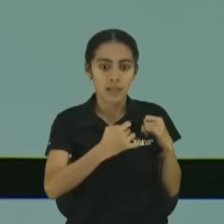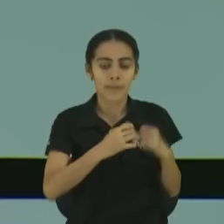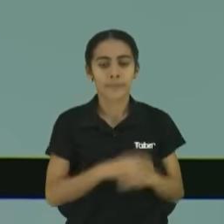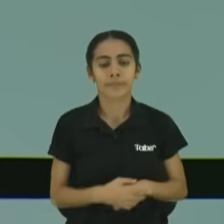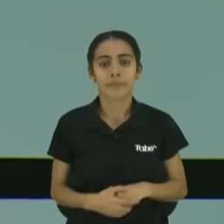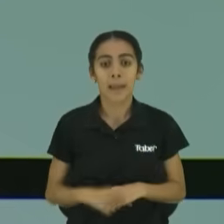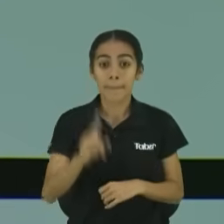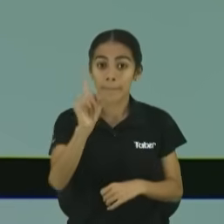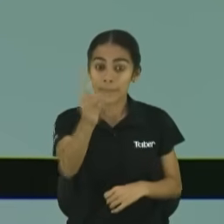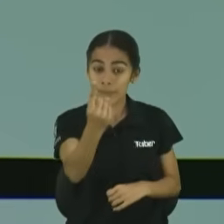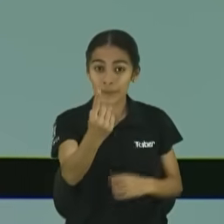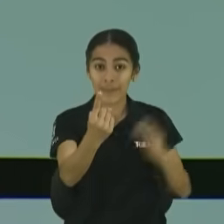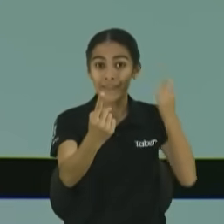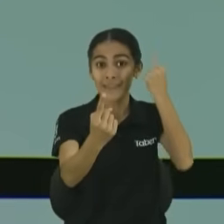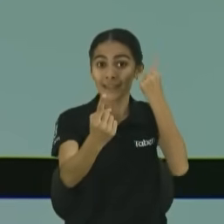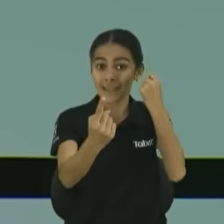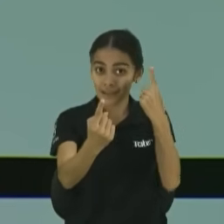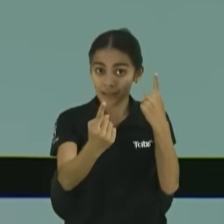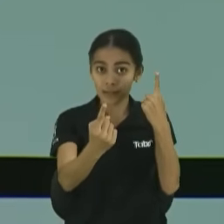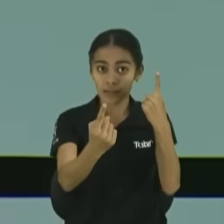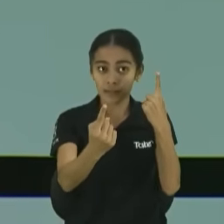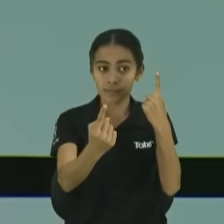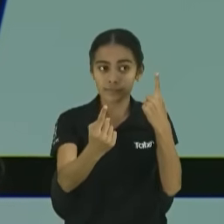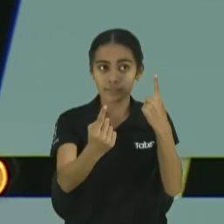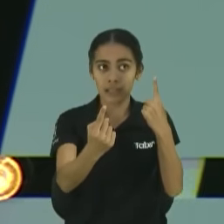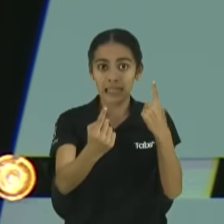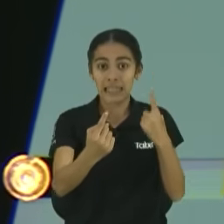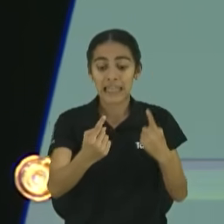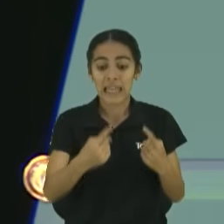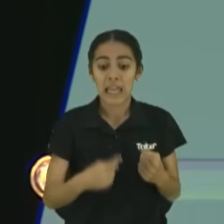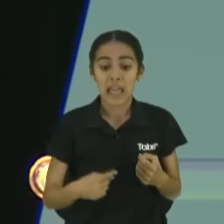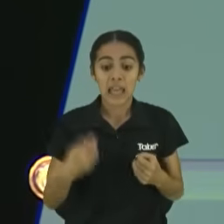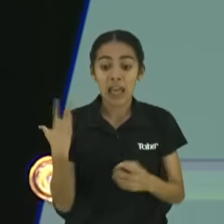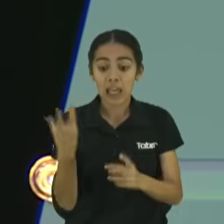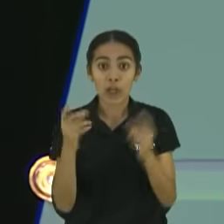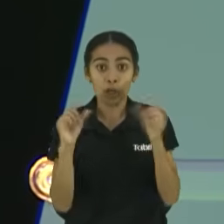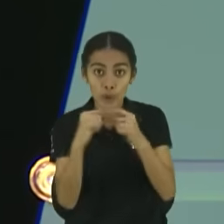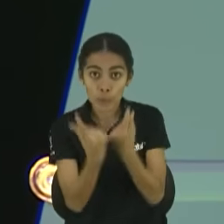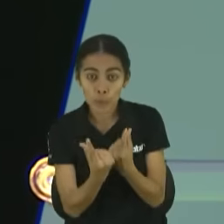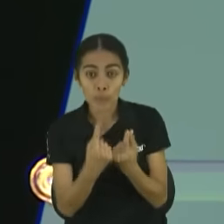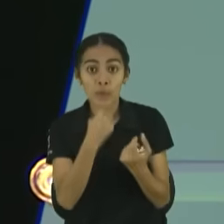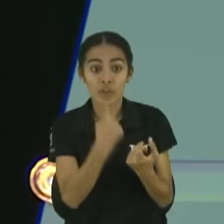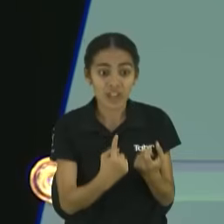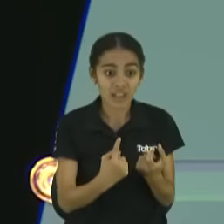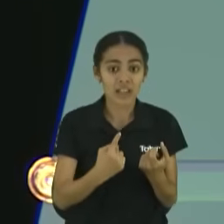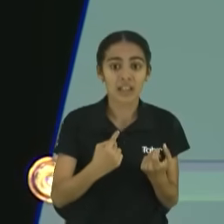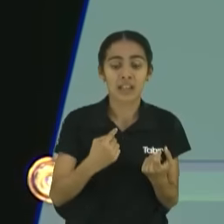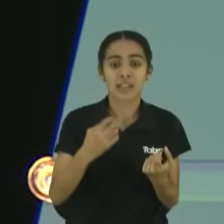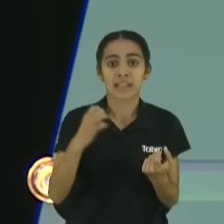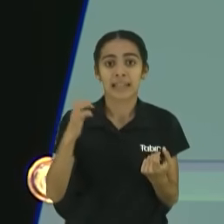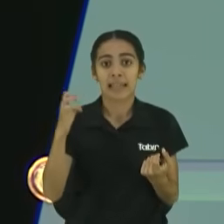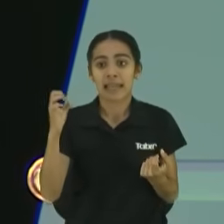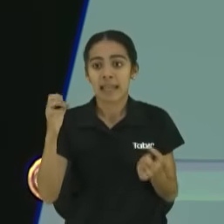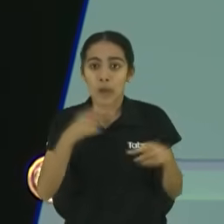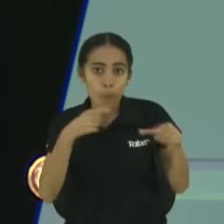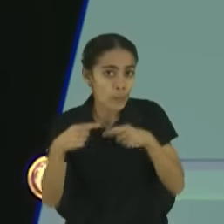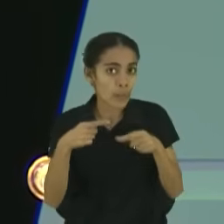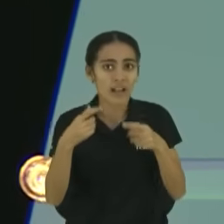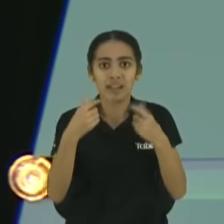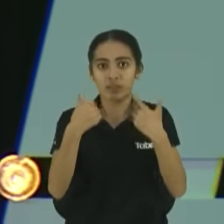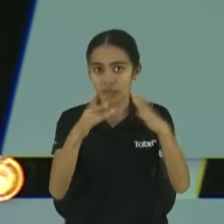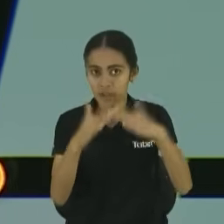tourmaster tiene que entender quiénes vienen en el grupo, qué edades y qué cilindradas de moto hay.